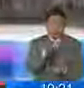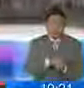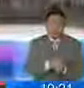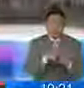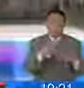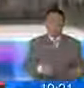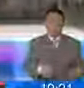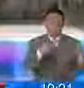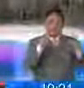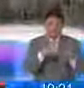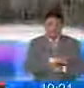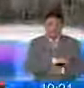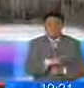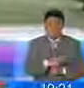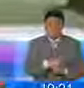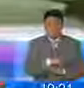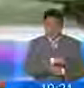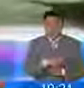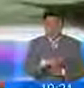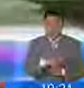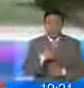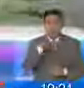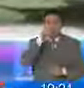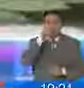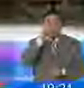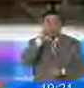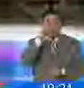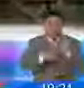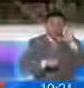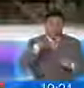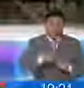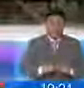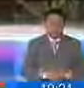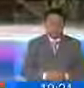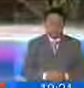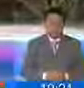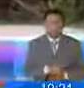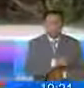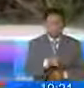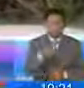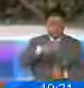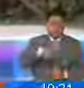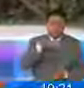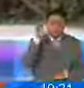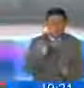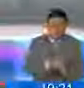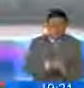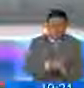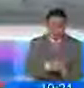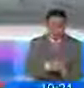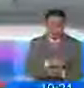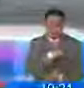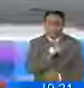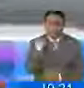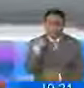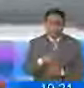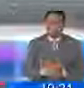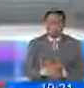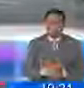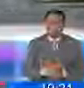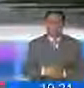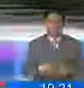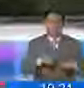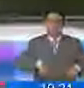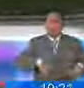puentes los vecinos aquí, vienen y se comen las gallinas, ¿ok? Usted lo agarra un lagarto aquí y no lo va a soltar. Aseguran que los pocos espacios que cuentan